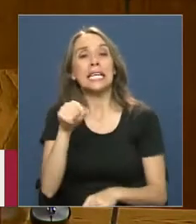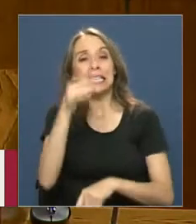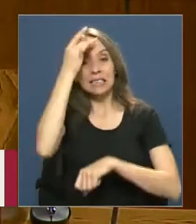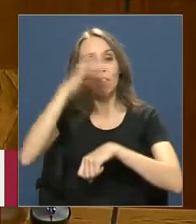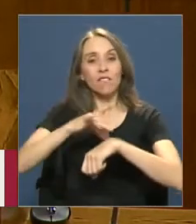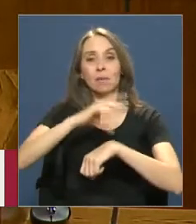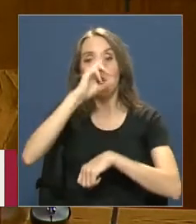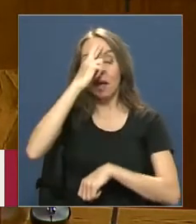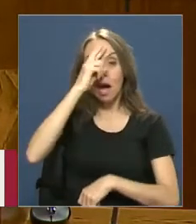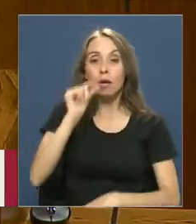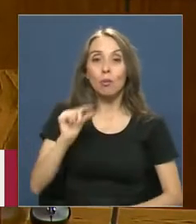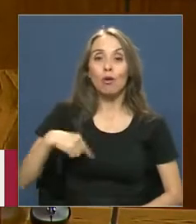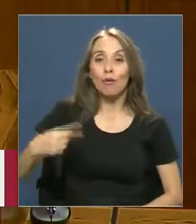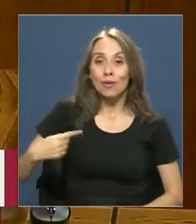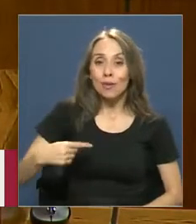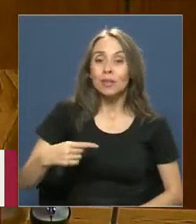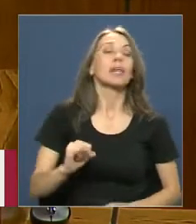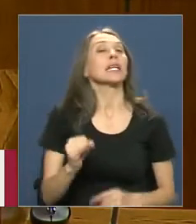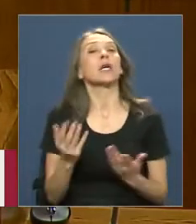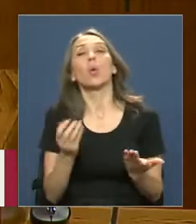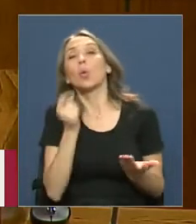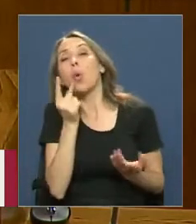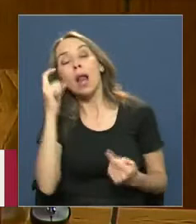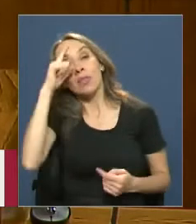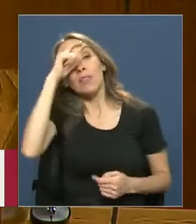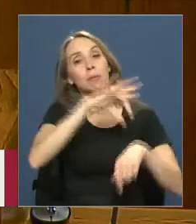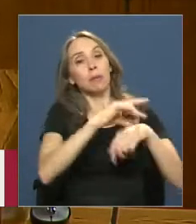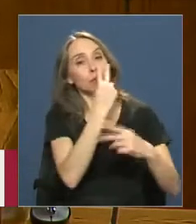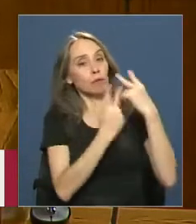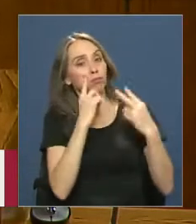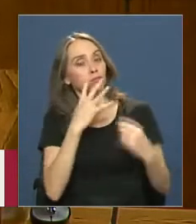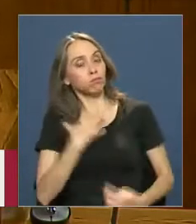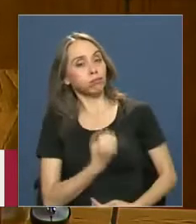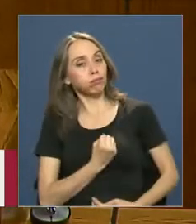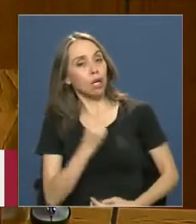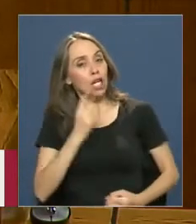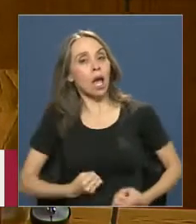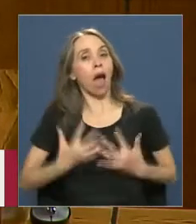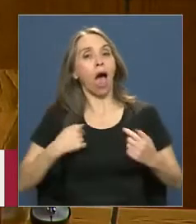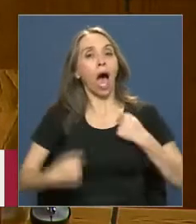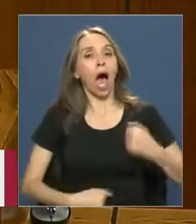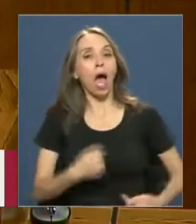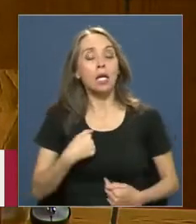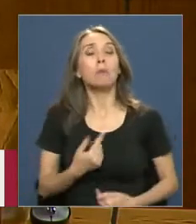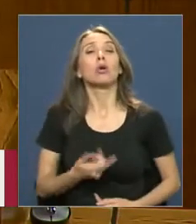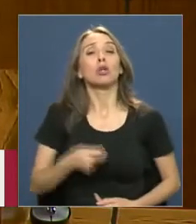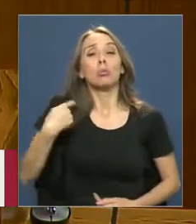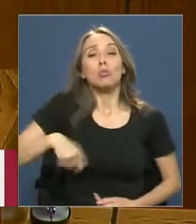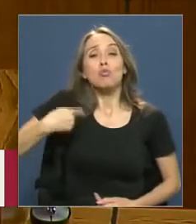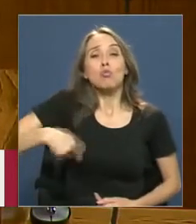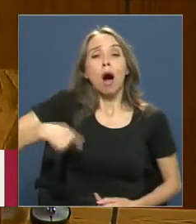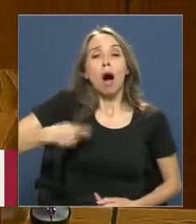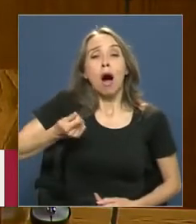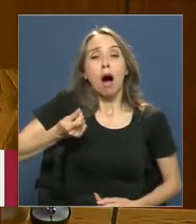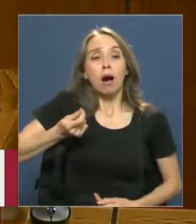estas enfermedades y también a las dificultades para detectar su presencia, específicamente por lo costoso que